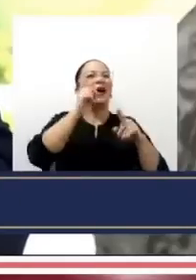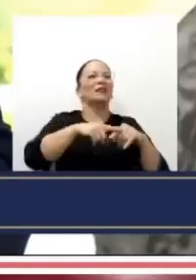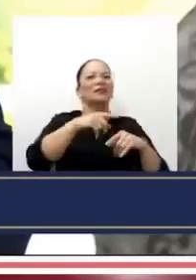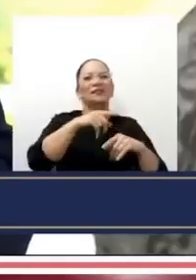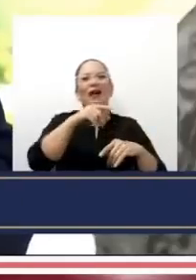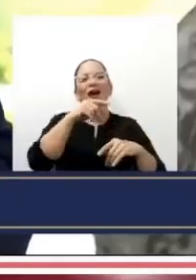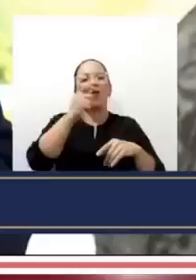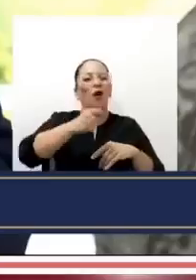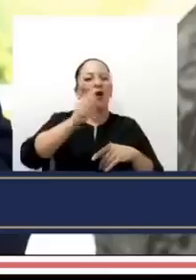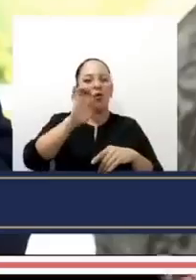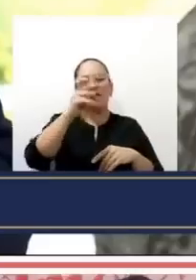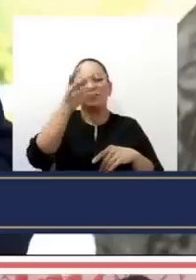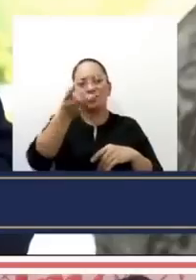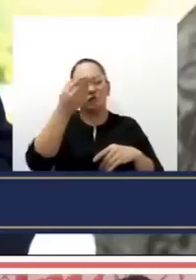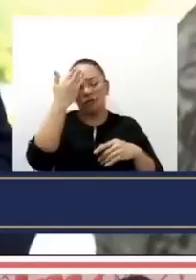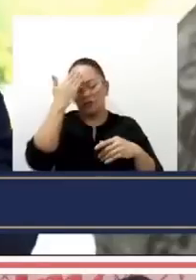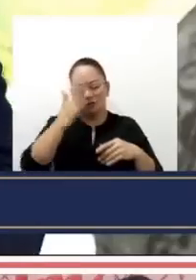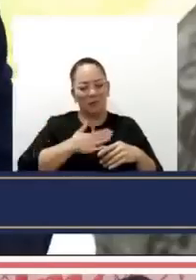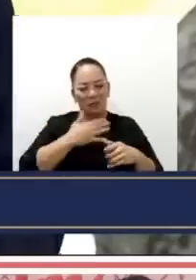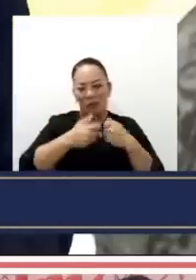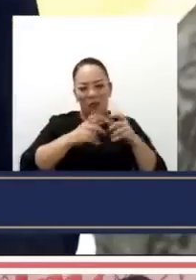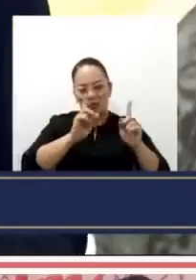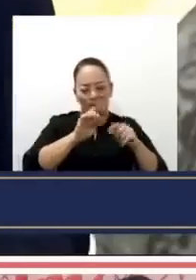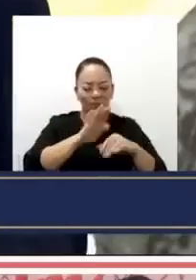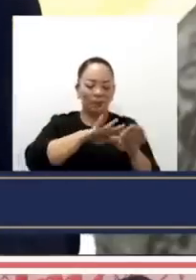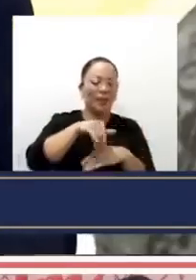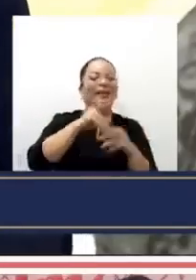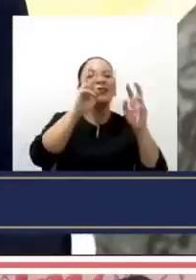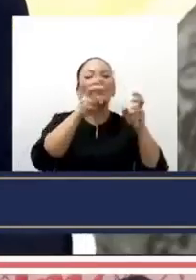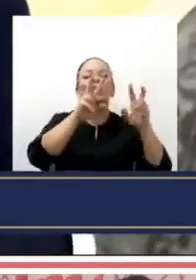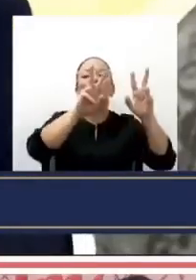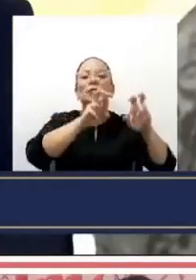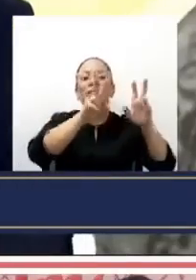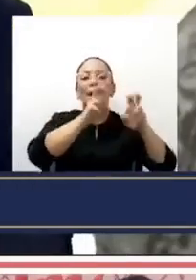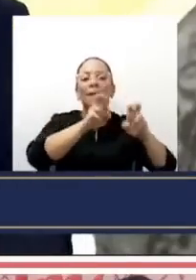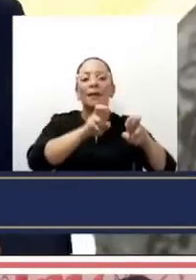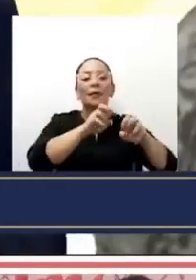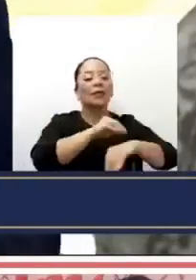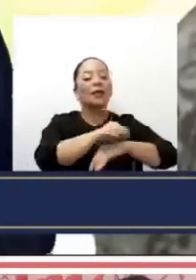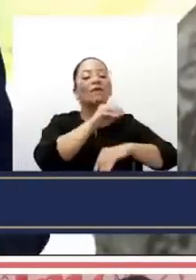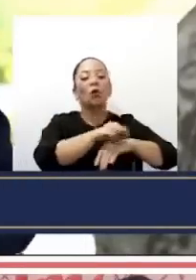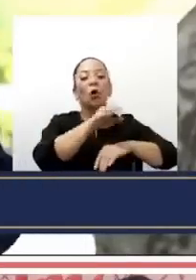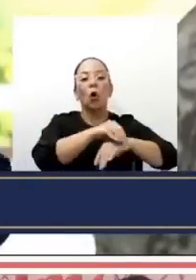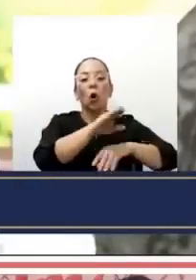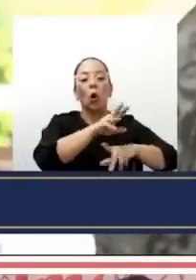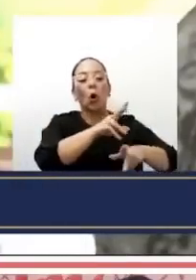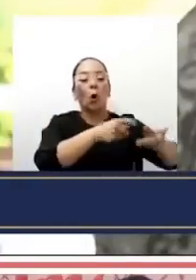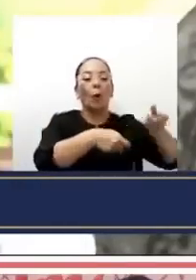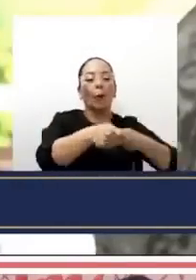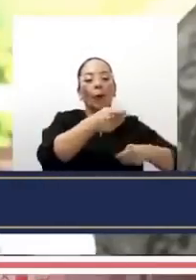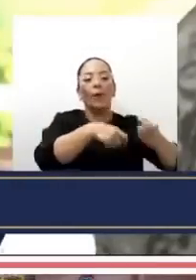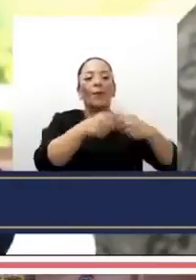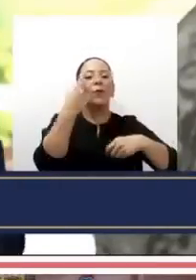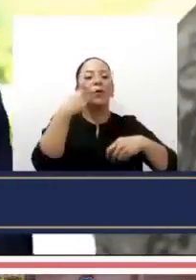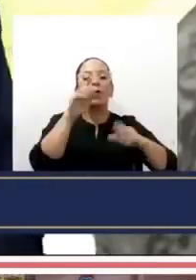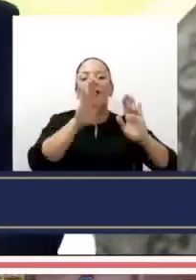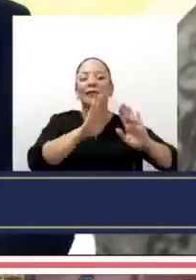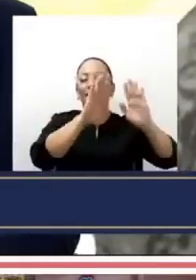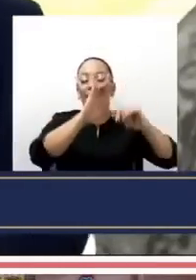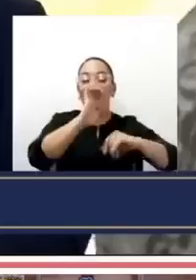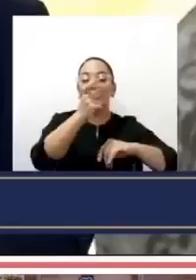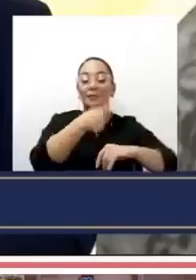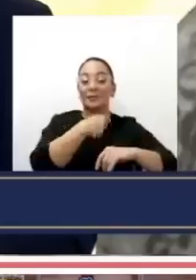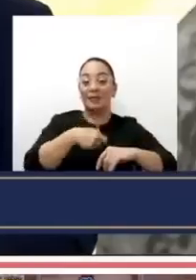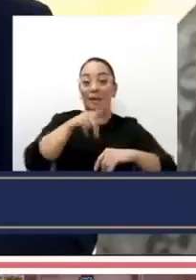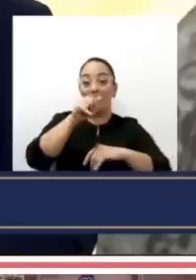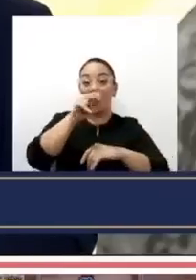no sé, ni es mi problema, por el tema de un supuesto tráfico de influencias, porque aquella extraordinaria expresidenta del